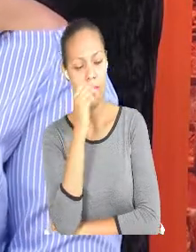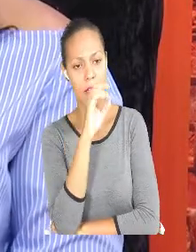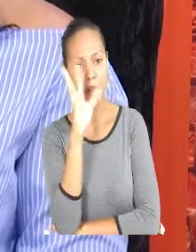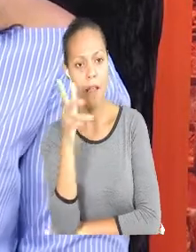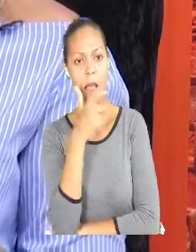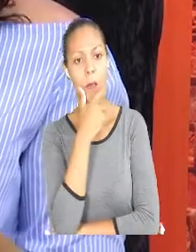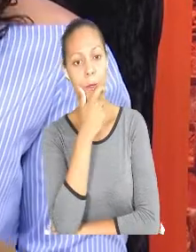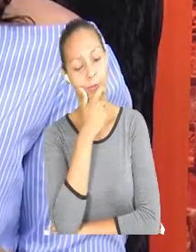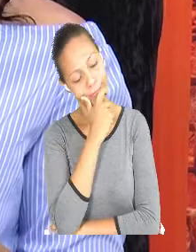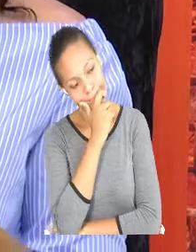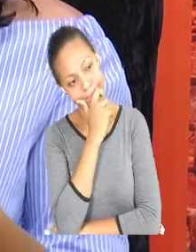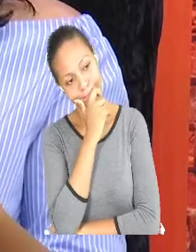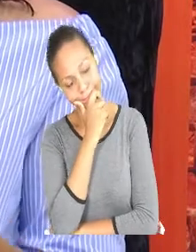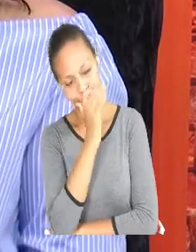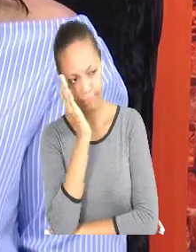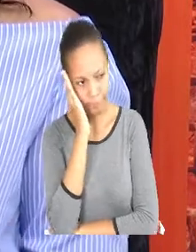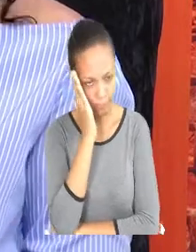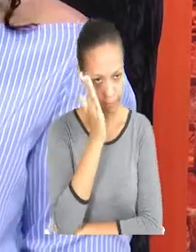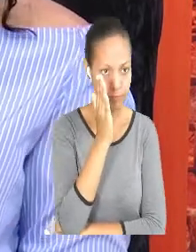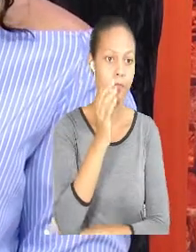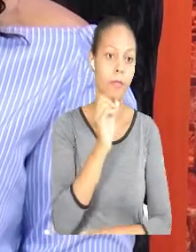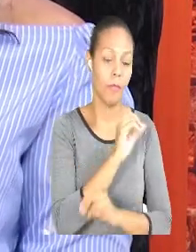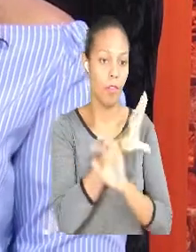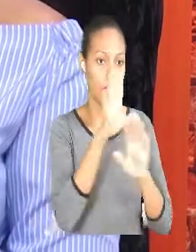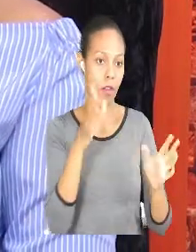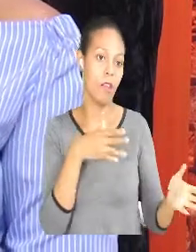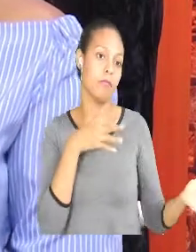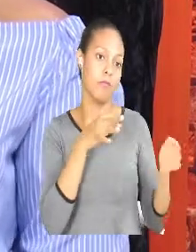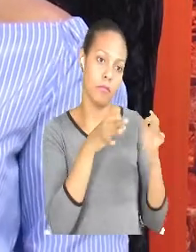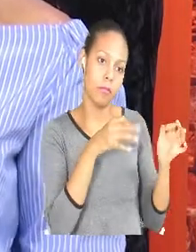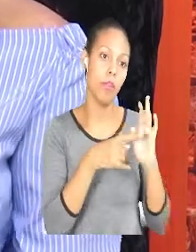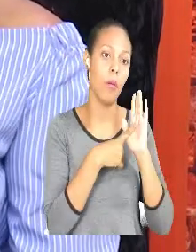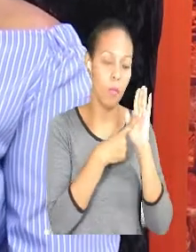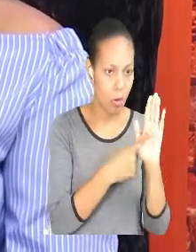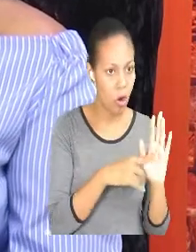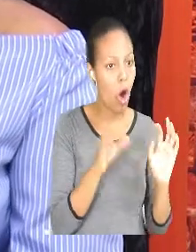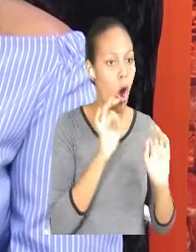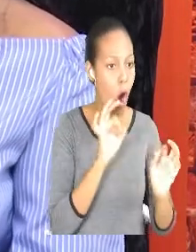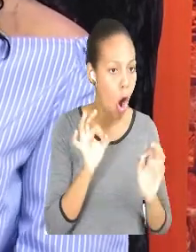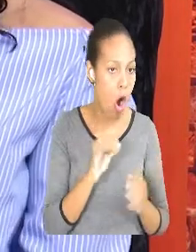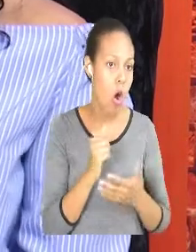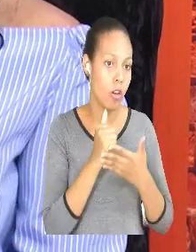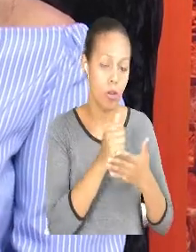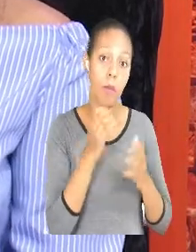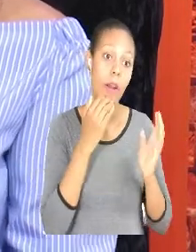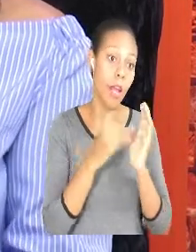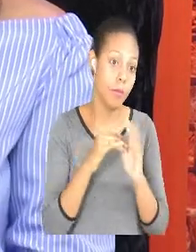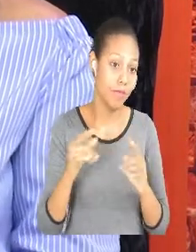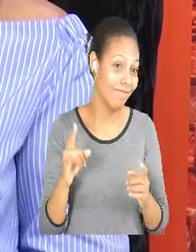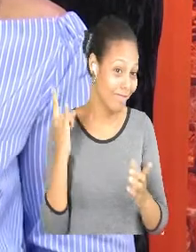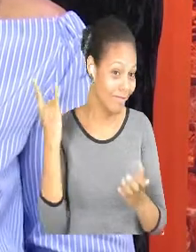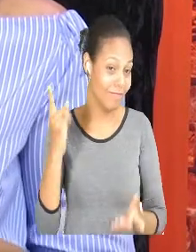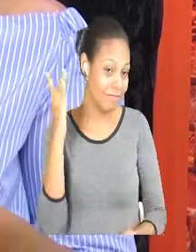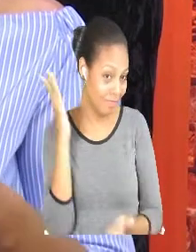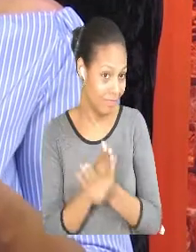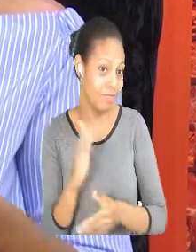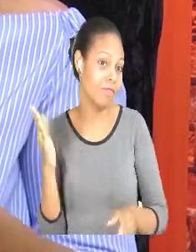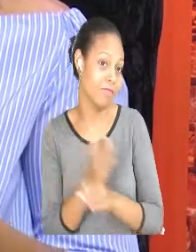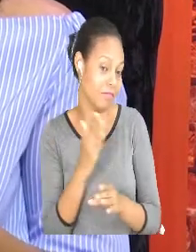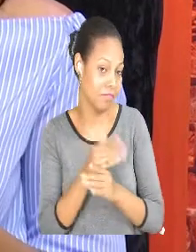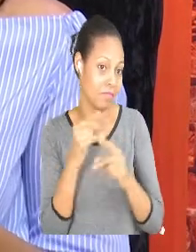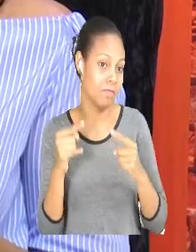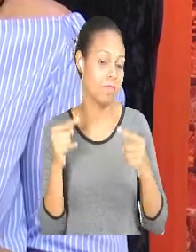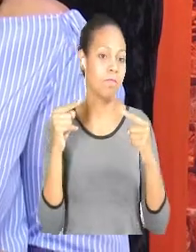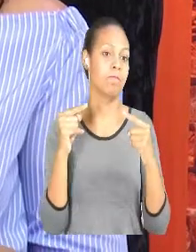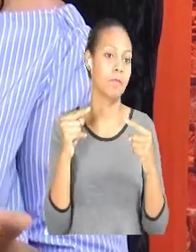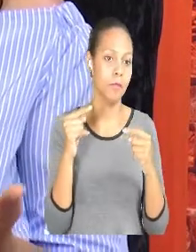buena respuesta o actuar de una mejor manera frente a una situación que tengamos, por ejemplo, en un conflicto. Cuando nosotros comprendemos y nos colocamos en el